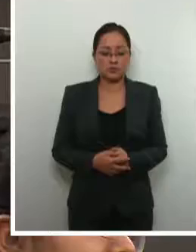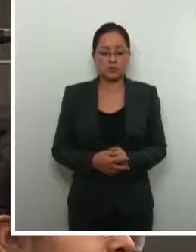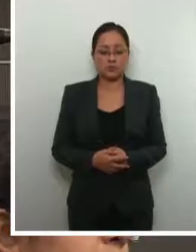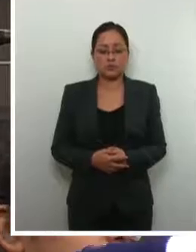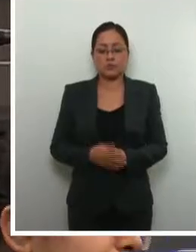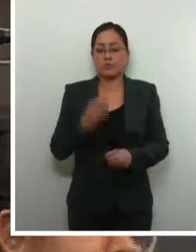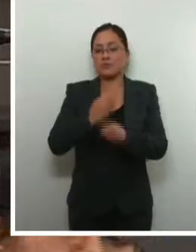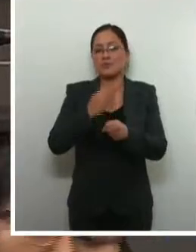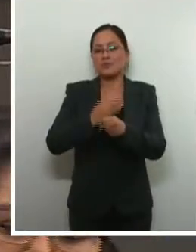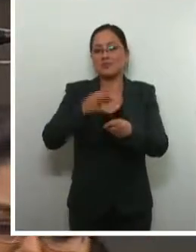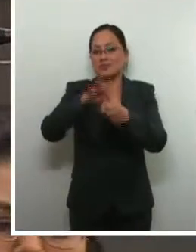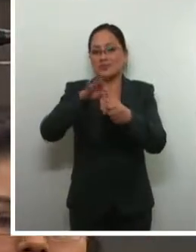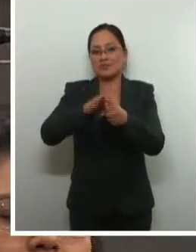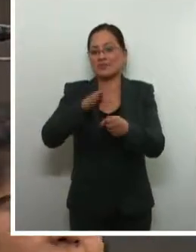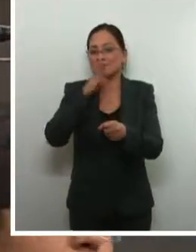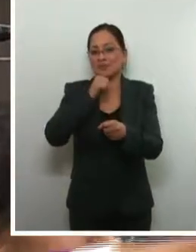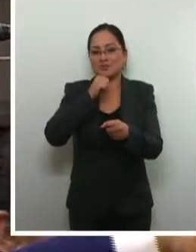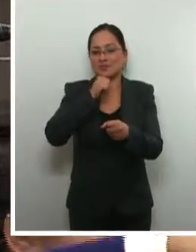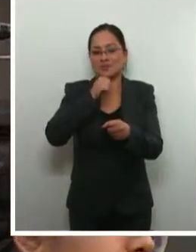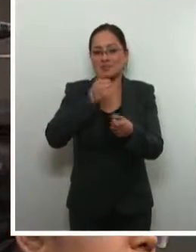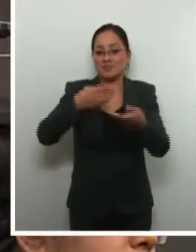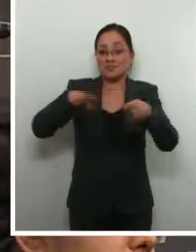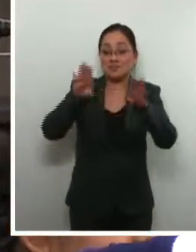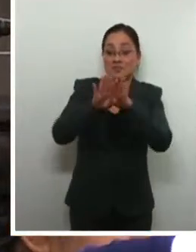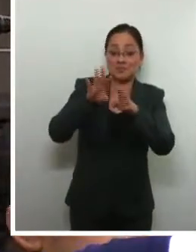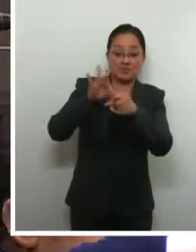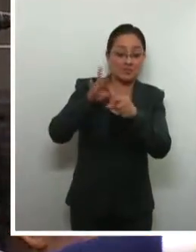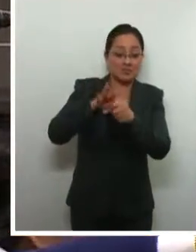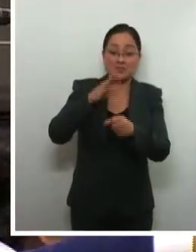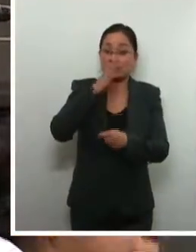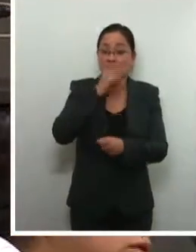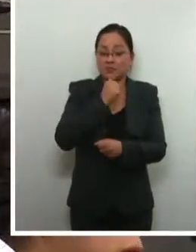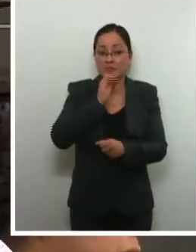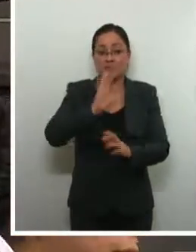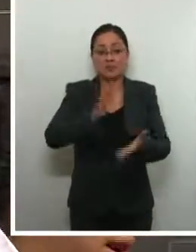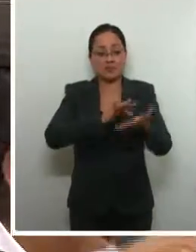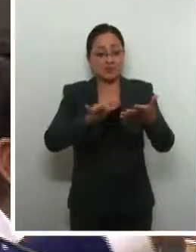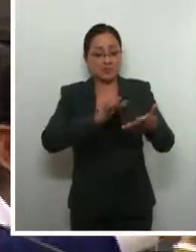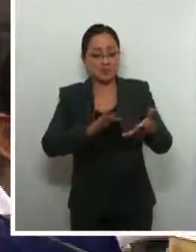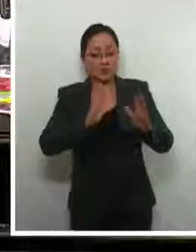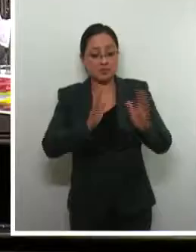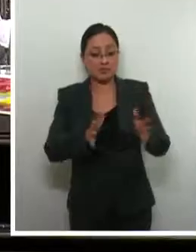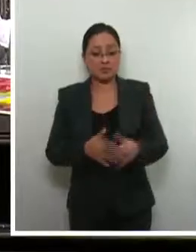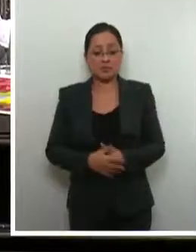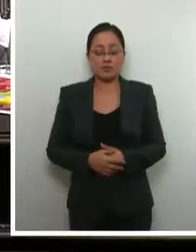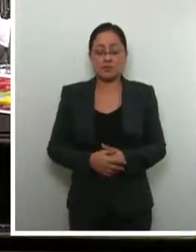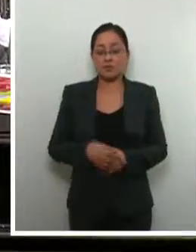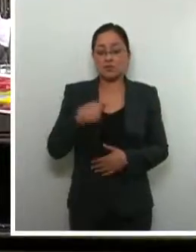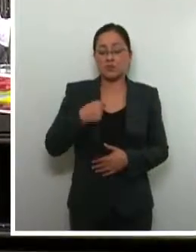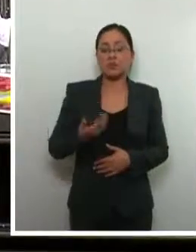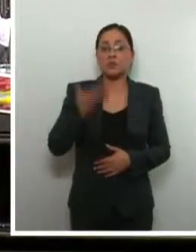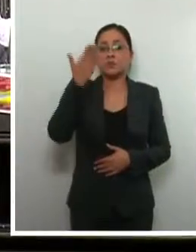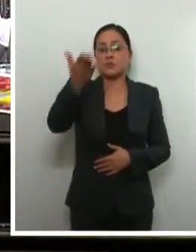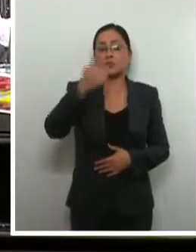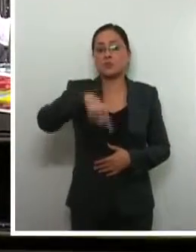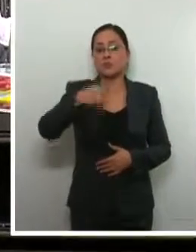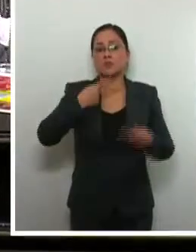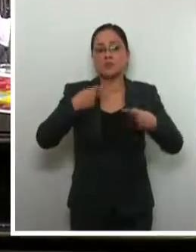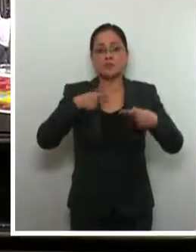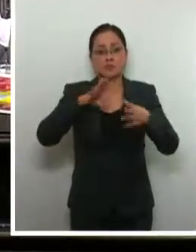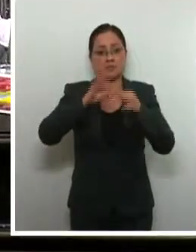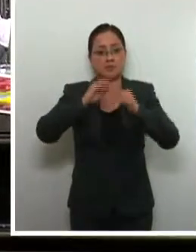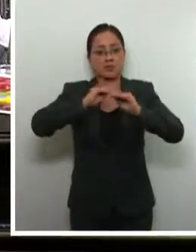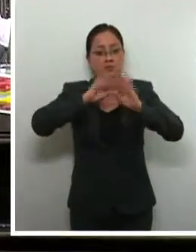Estamos en votación y no vamos a cerrar la votación, ya se leyó. Yo les pedí a los oradores, ya está